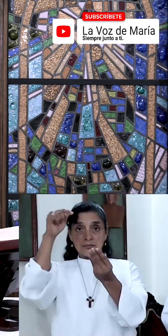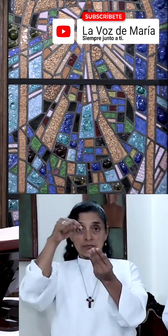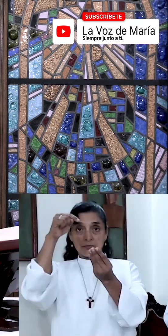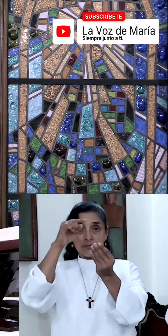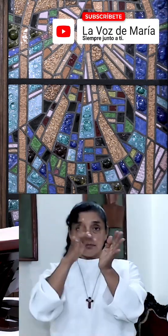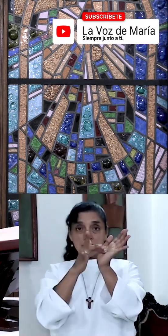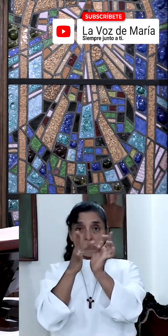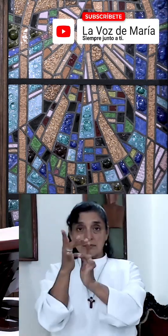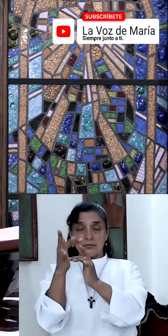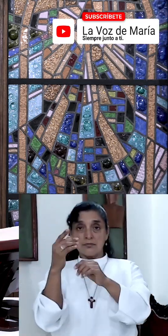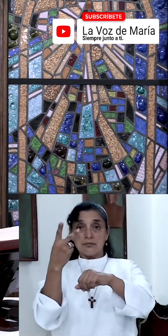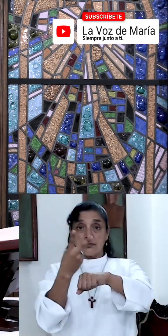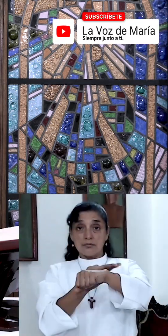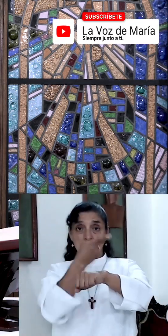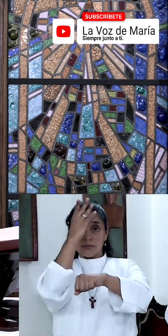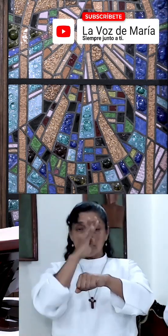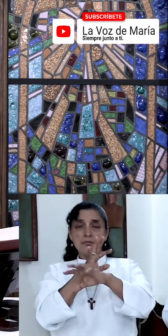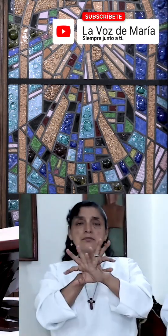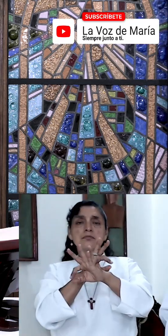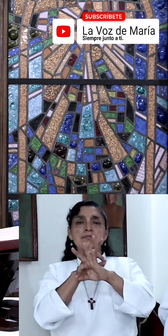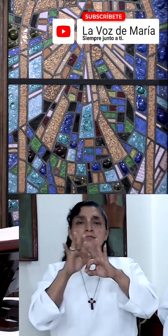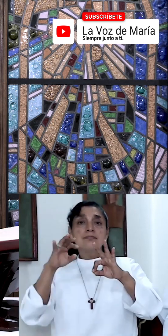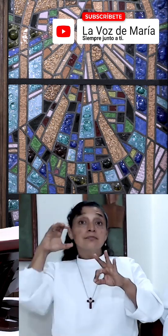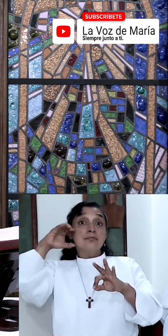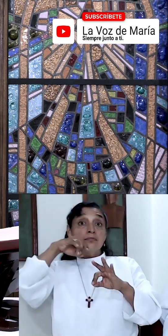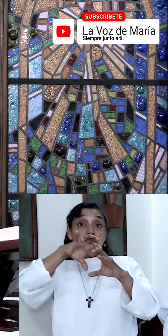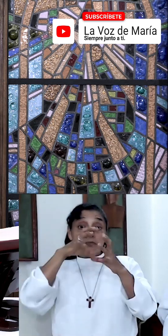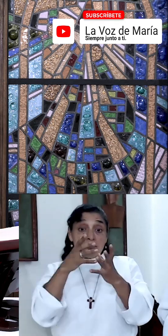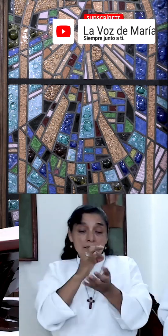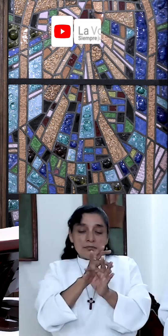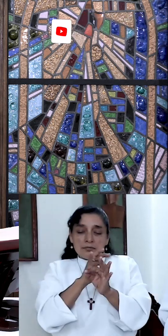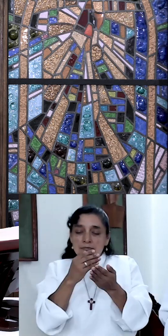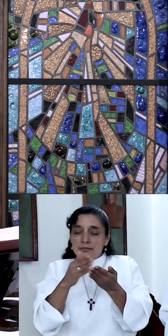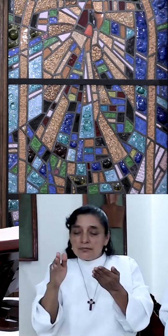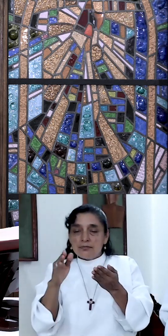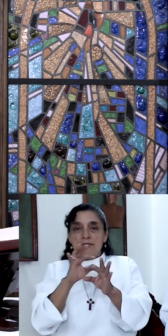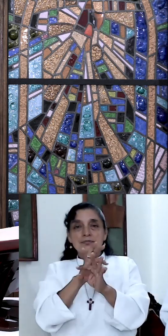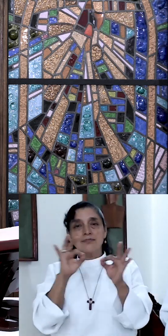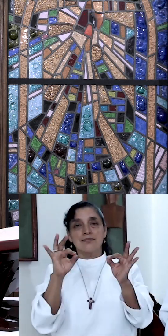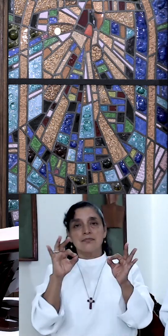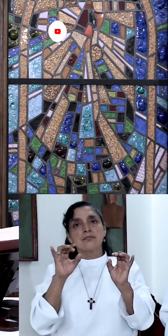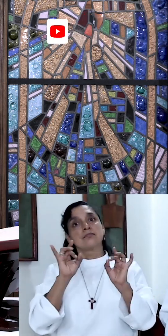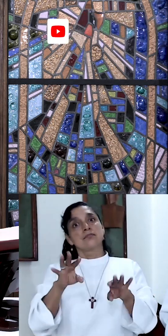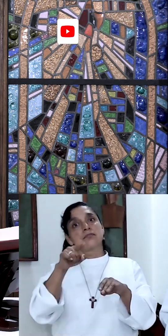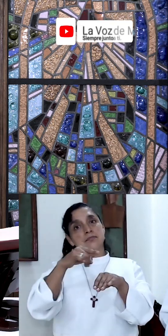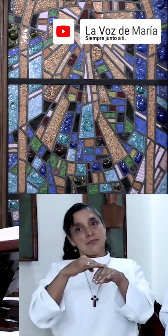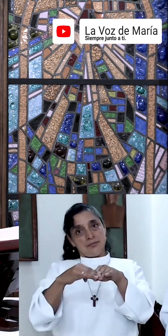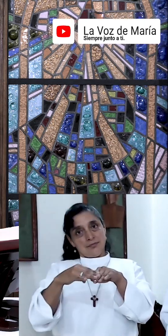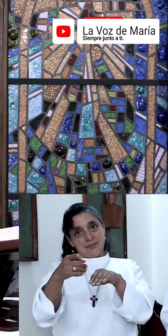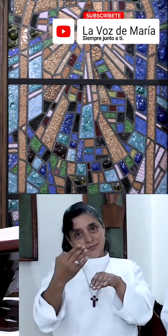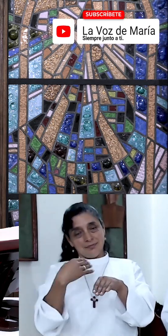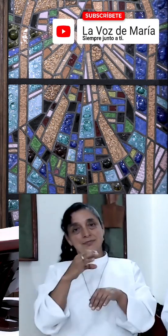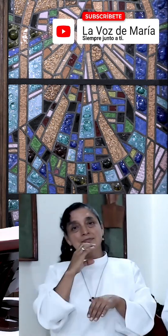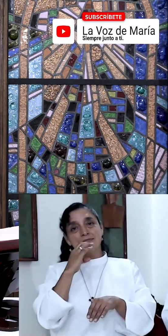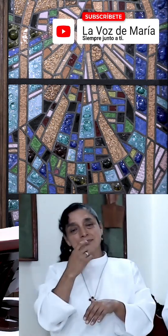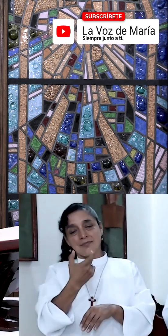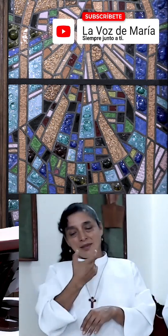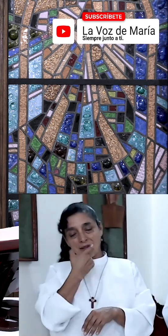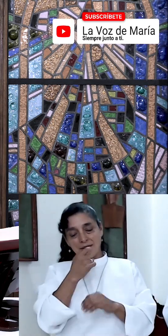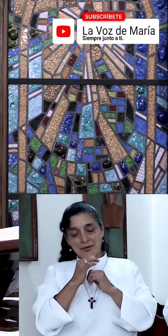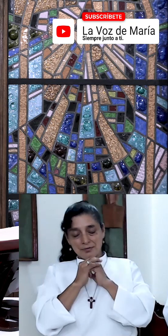Este es el Cordero de Dios que quita el pecado del mundo. Dichosos los llamados a este